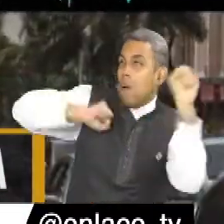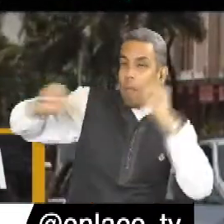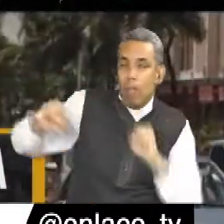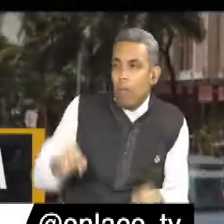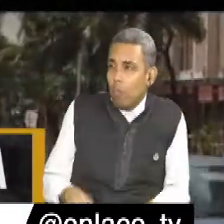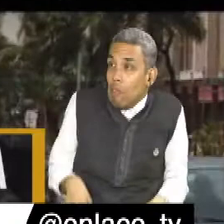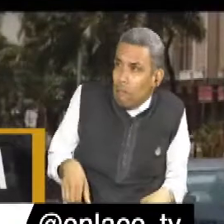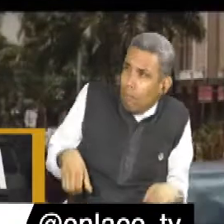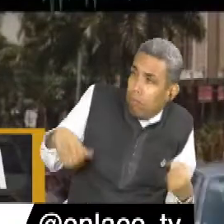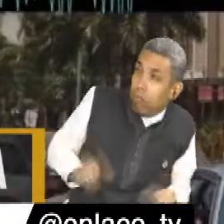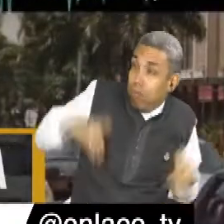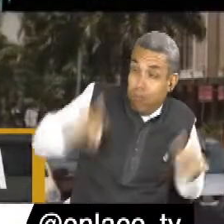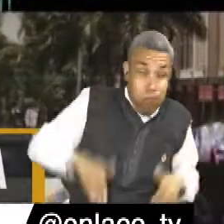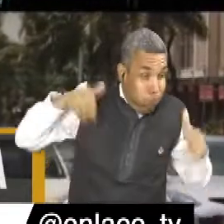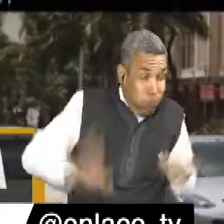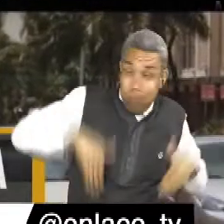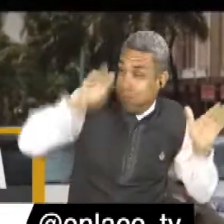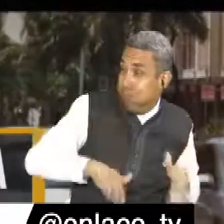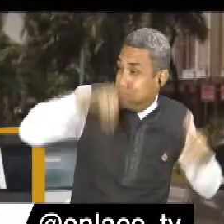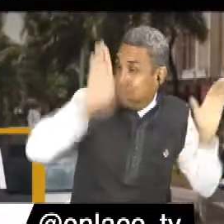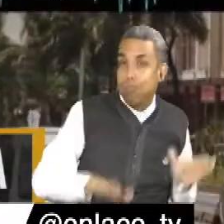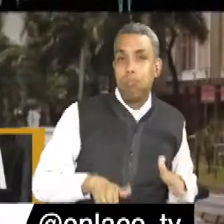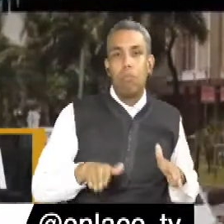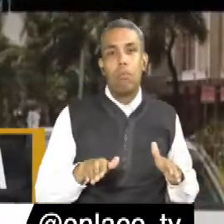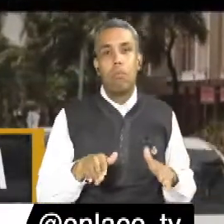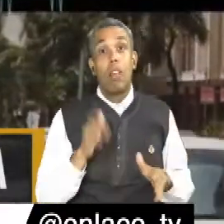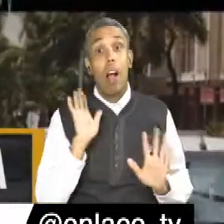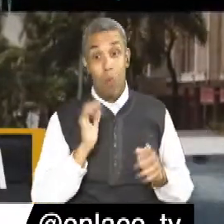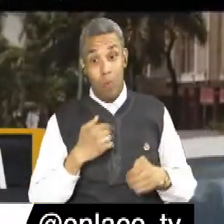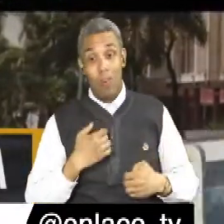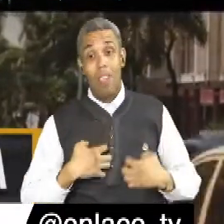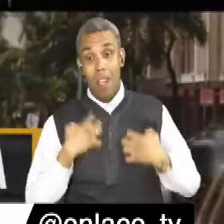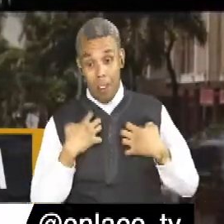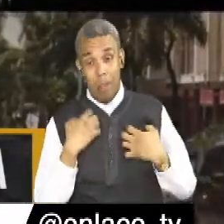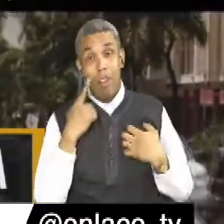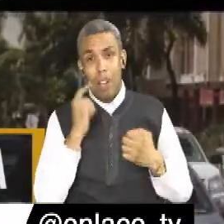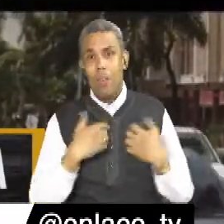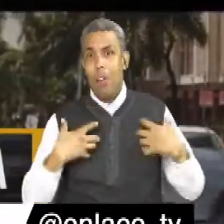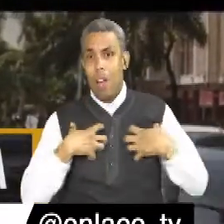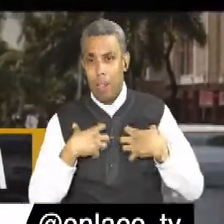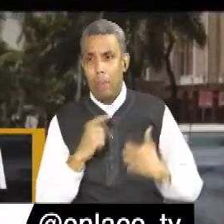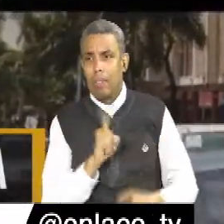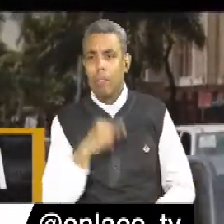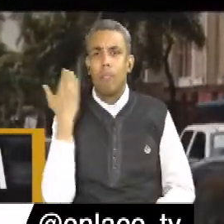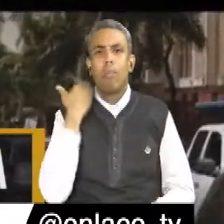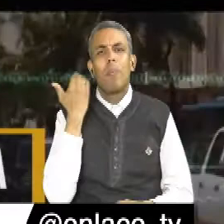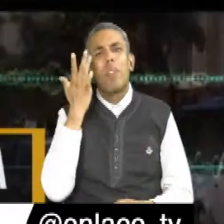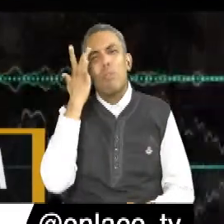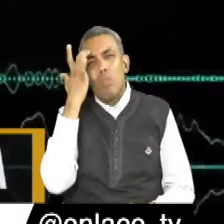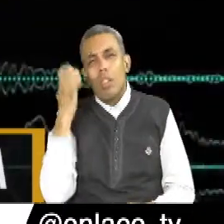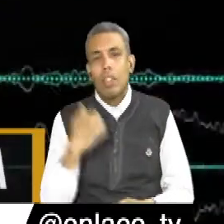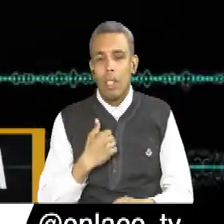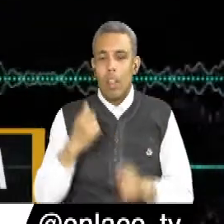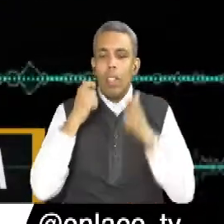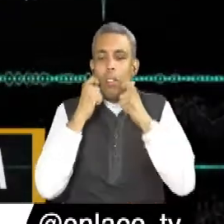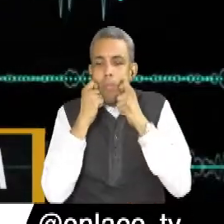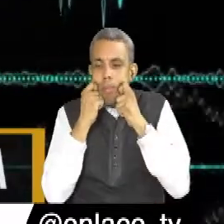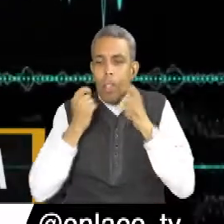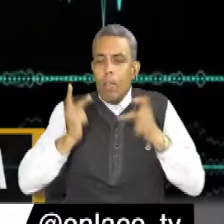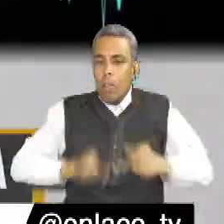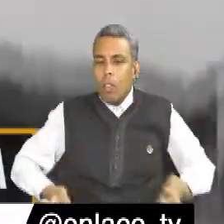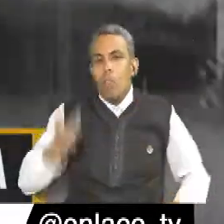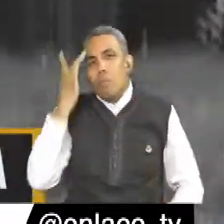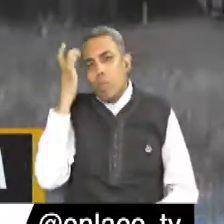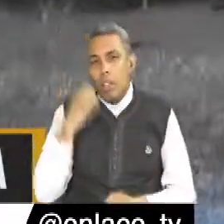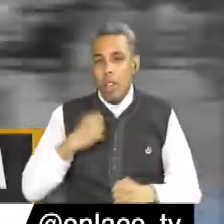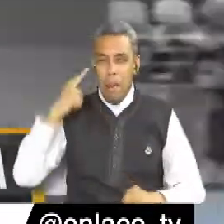si fuera solo algo molesto. El gran inconveniente por el cual hay que prevenirlo es porque genera unos efectos nocivos para la salud, tanto